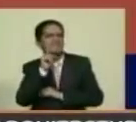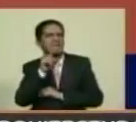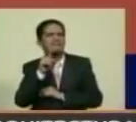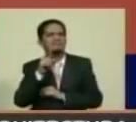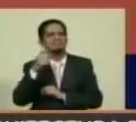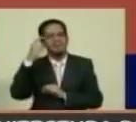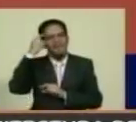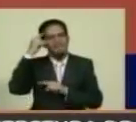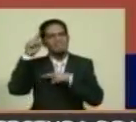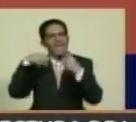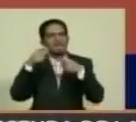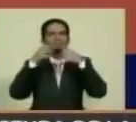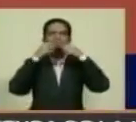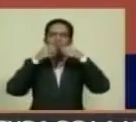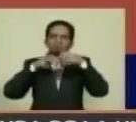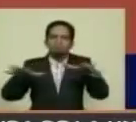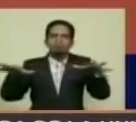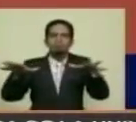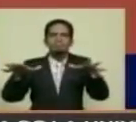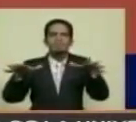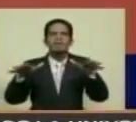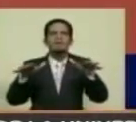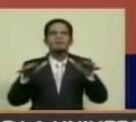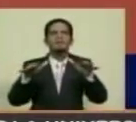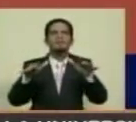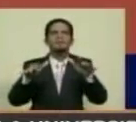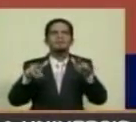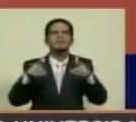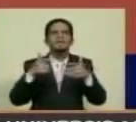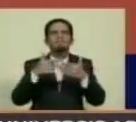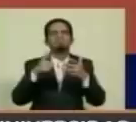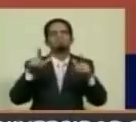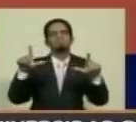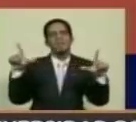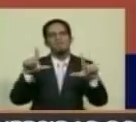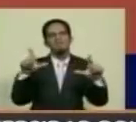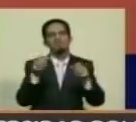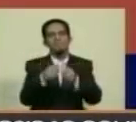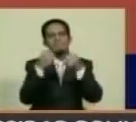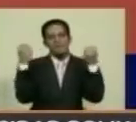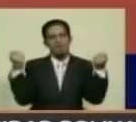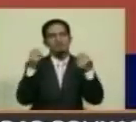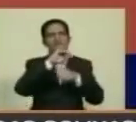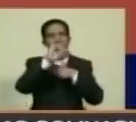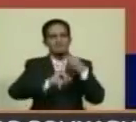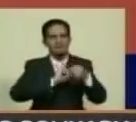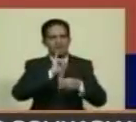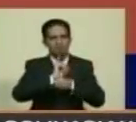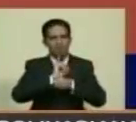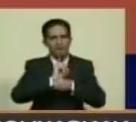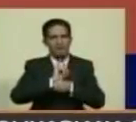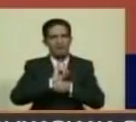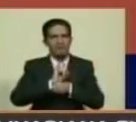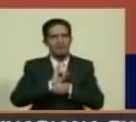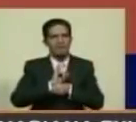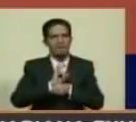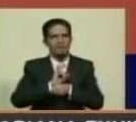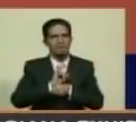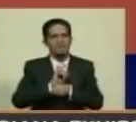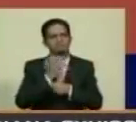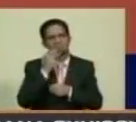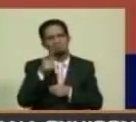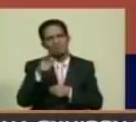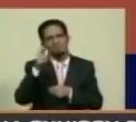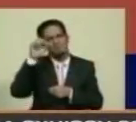diario salen publicadas en los grandes conglomerados de la media internacional. No sé si usted recuerda